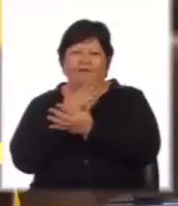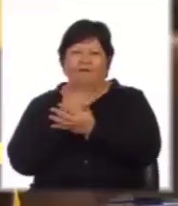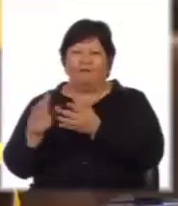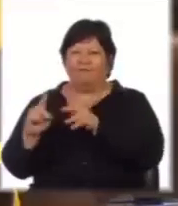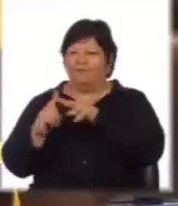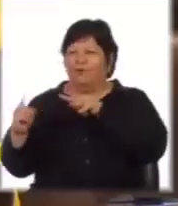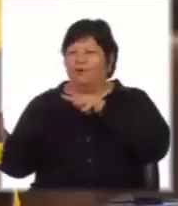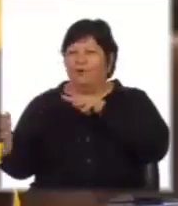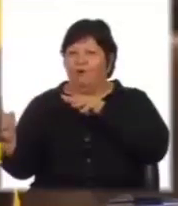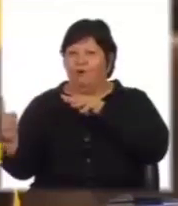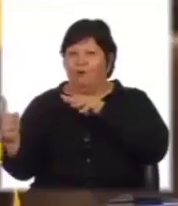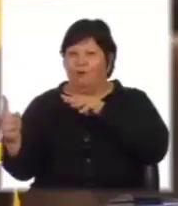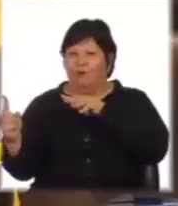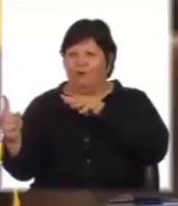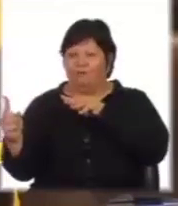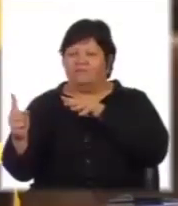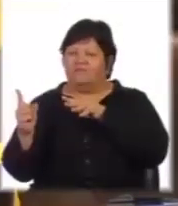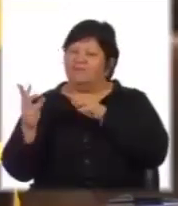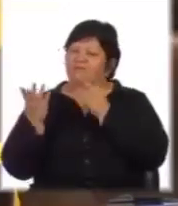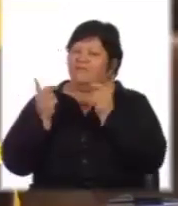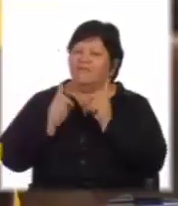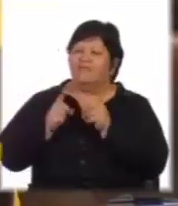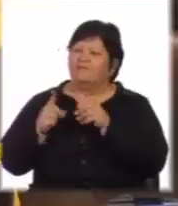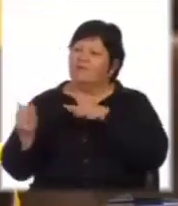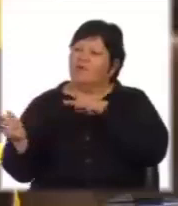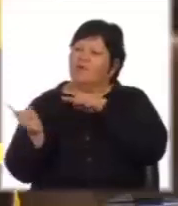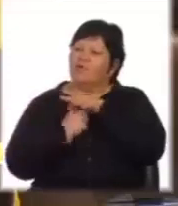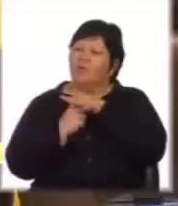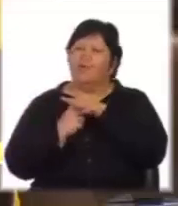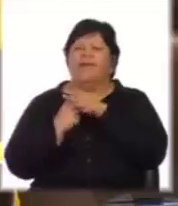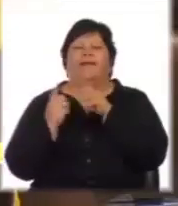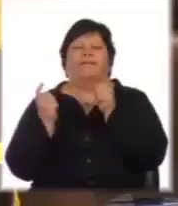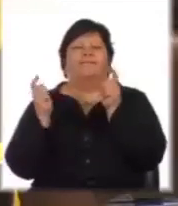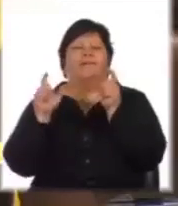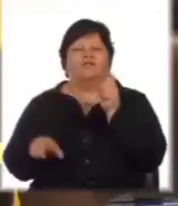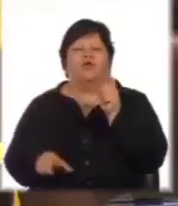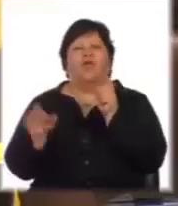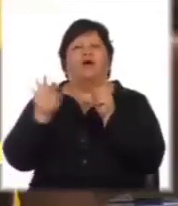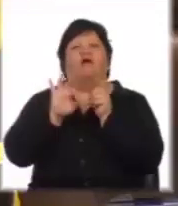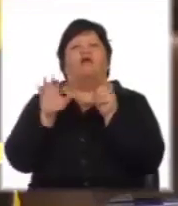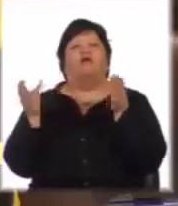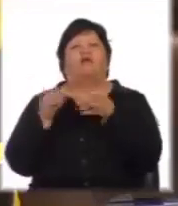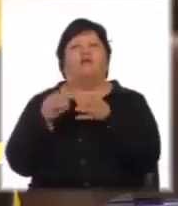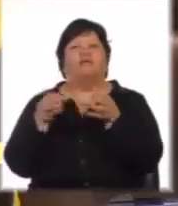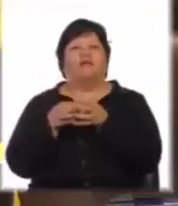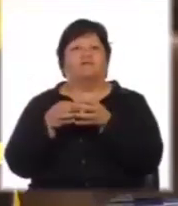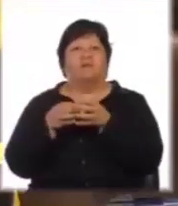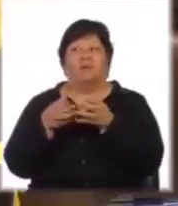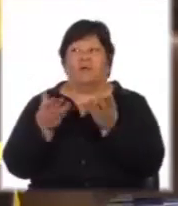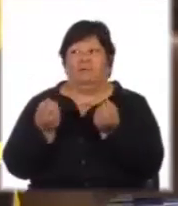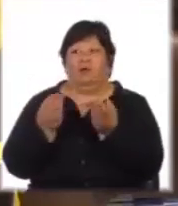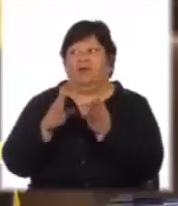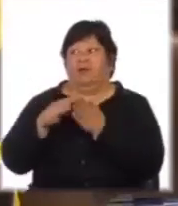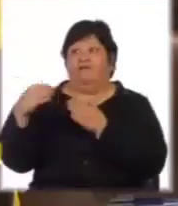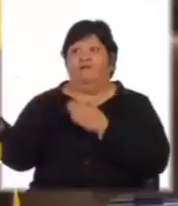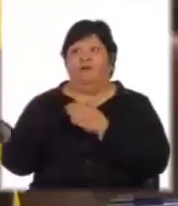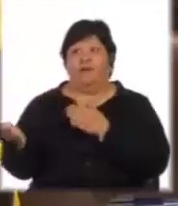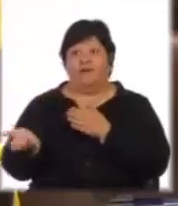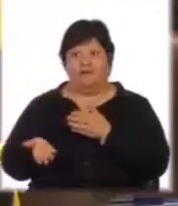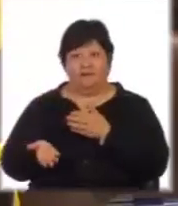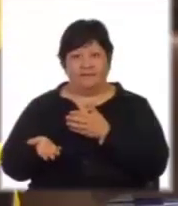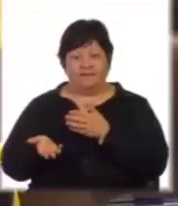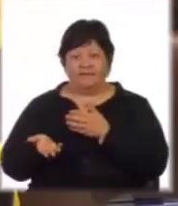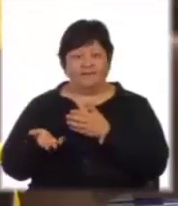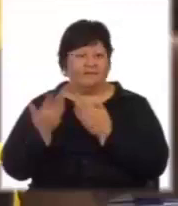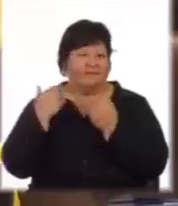concepto. Si tenemos que incluir a una persona o tenemos que incluir a un colectivo, es porque no son parte. No son parte de la